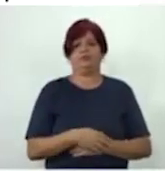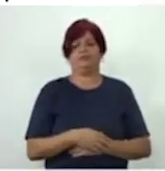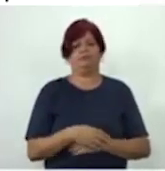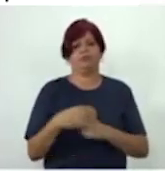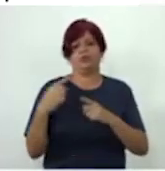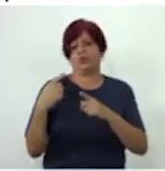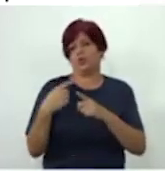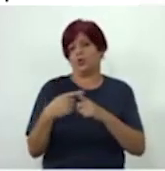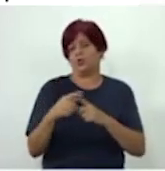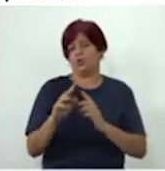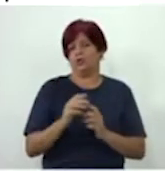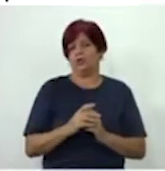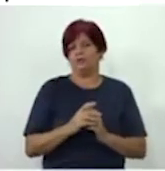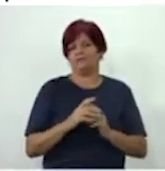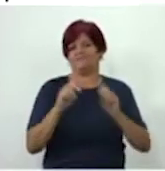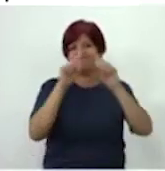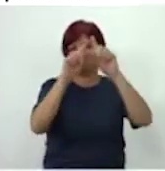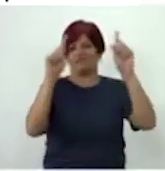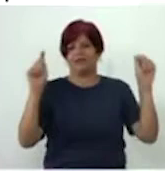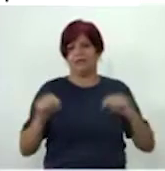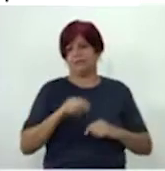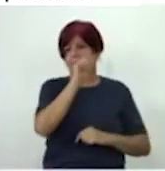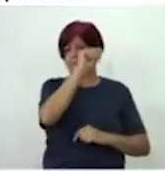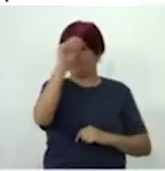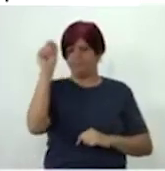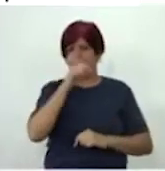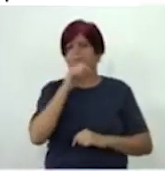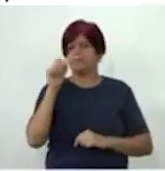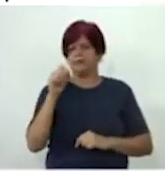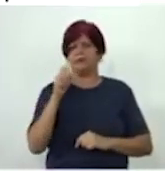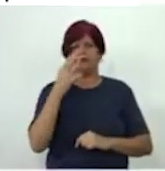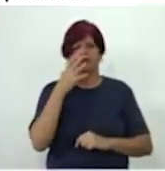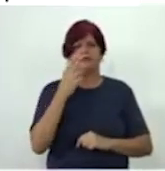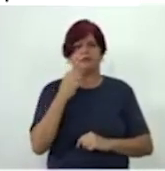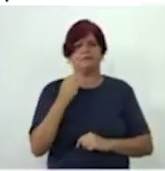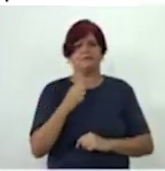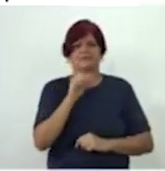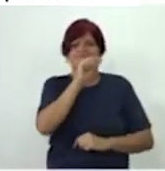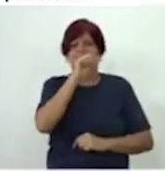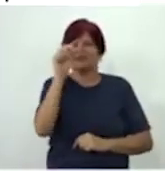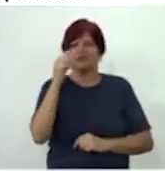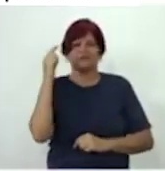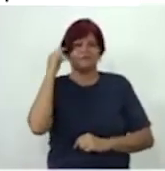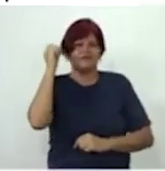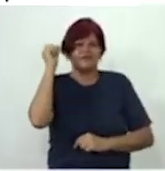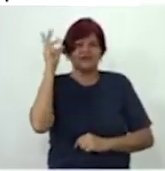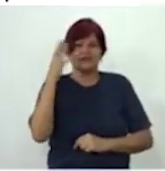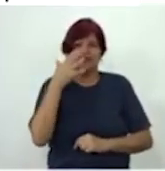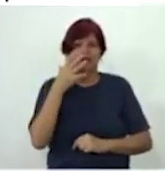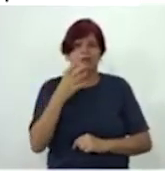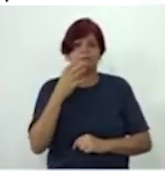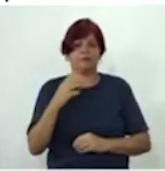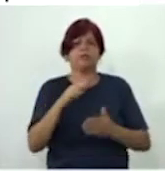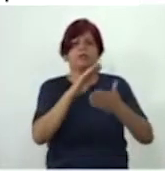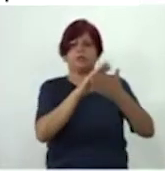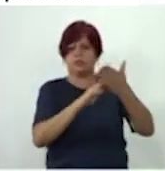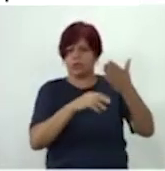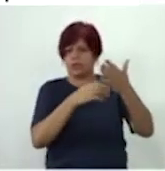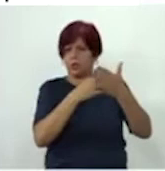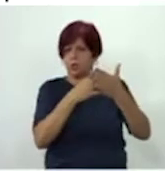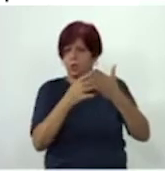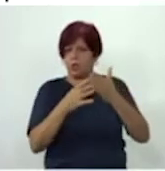Otro medio es la pizarra, para enfatizar en ideas esenciales a través de cuadros sinópticos que